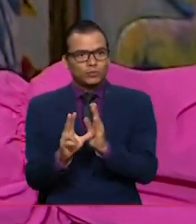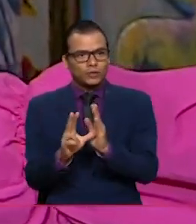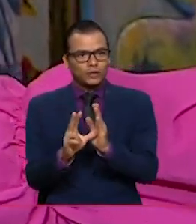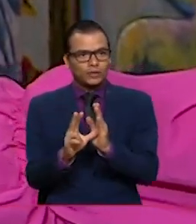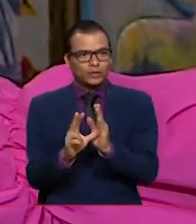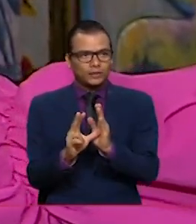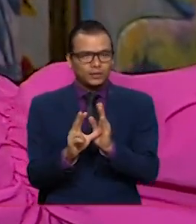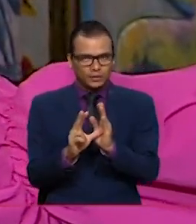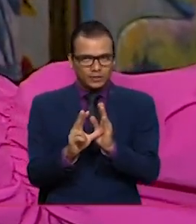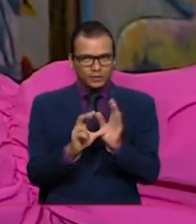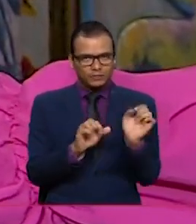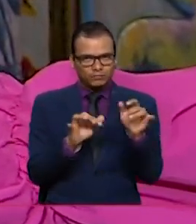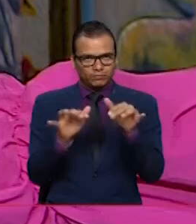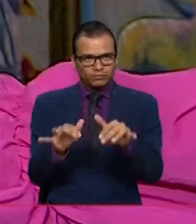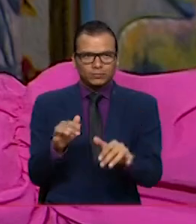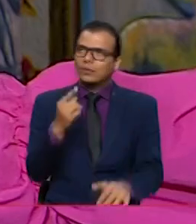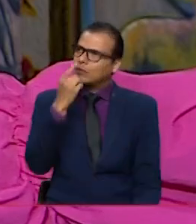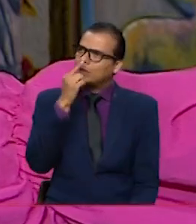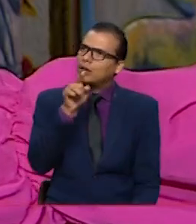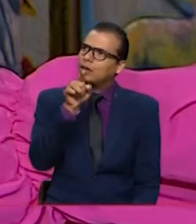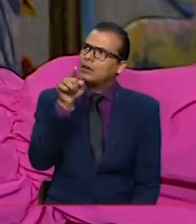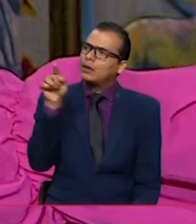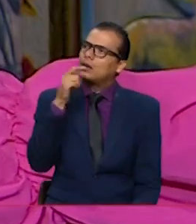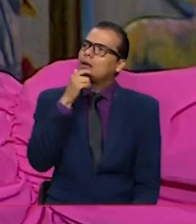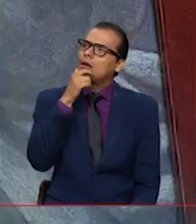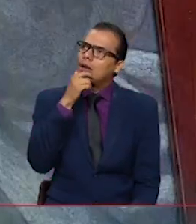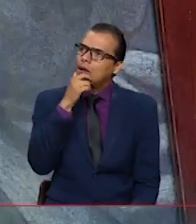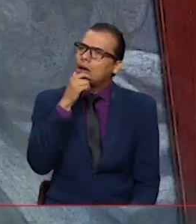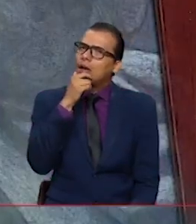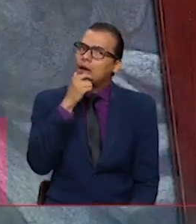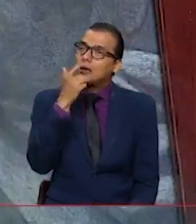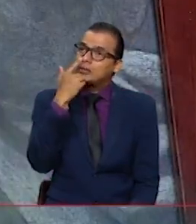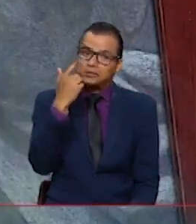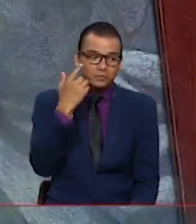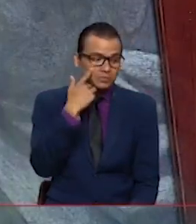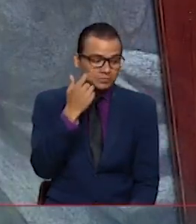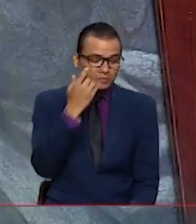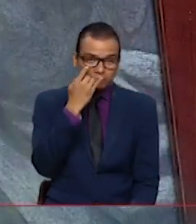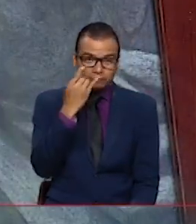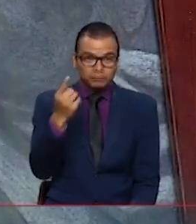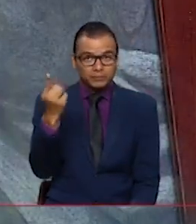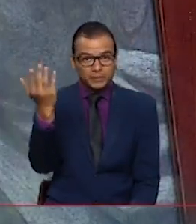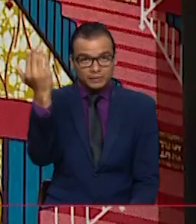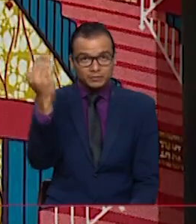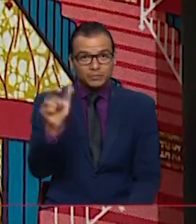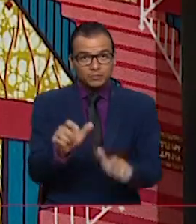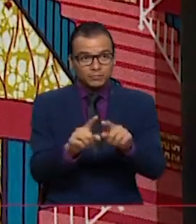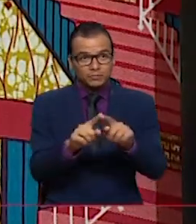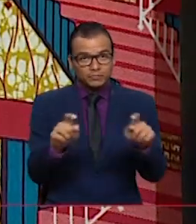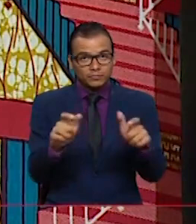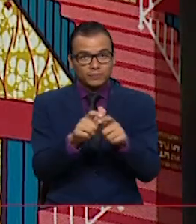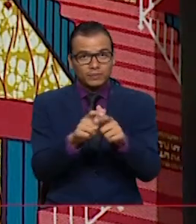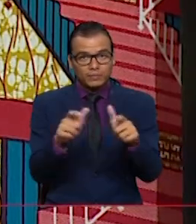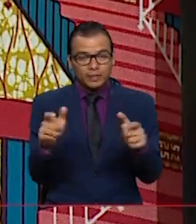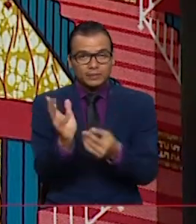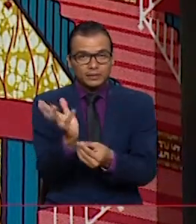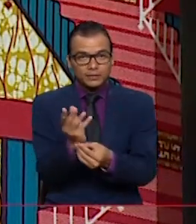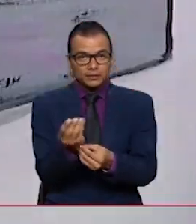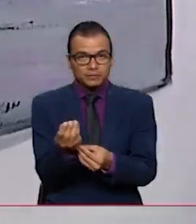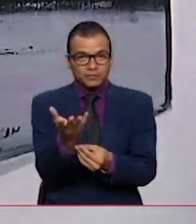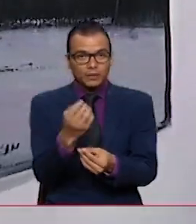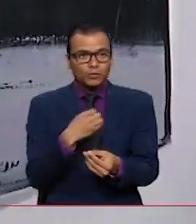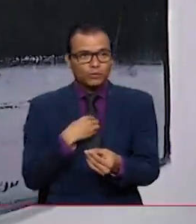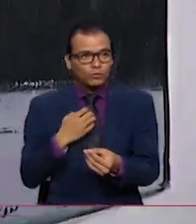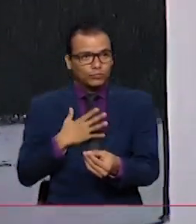contado a todos acerca de lo que vamos a hacer en esta actividad. Creemos que esta es una gran vitrina para todos esos artistas que tengan la oportunidad